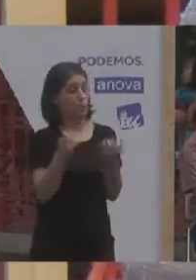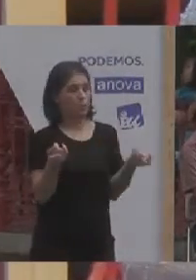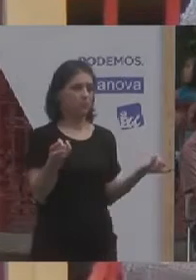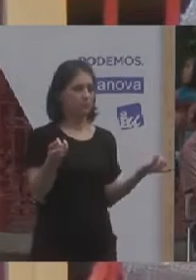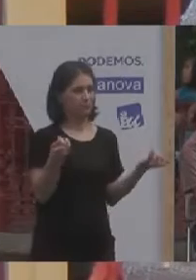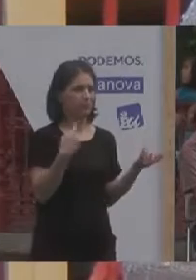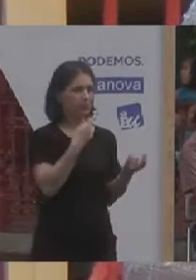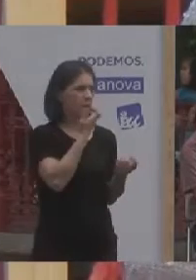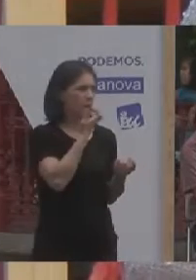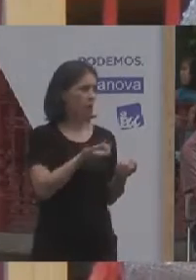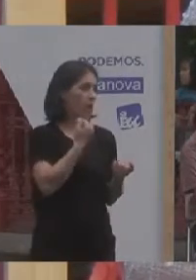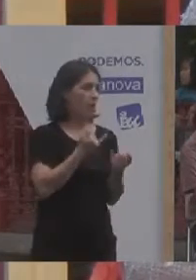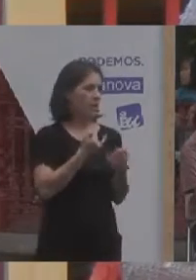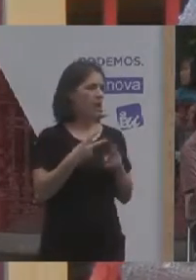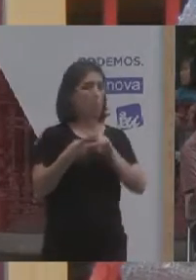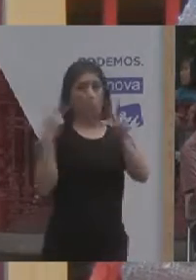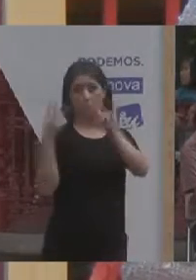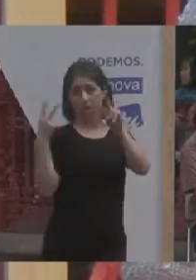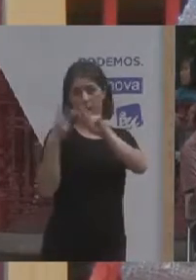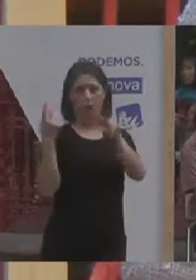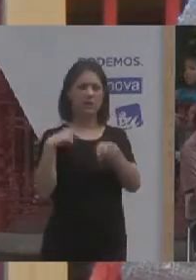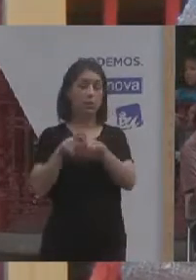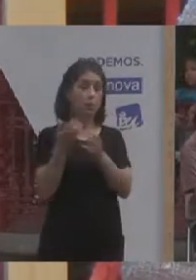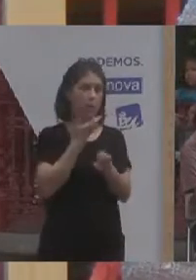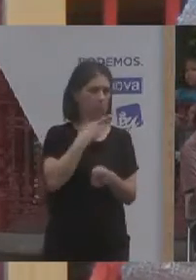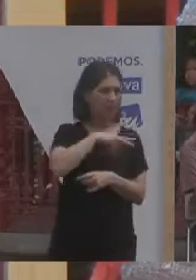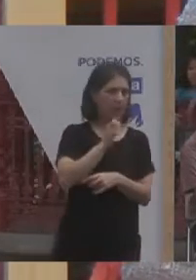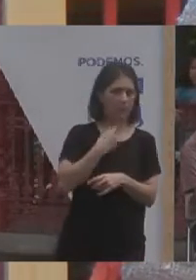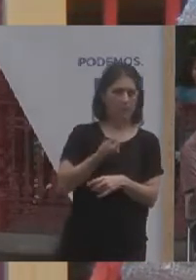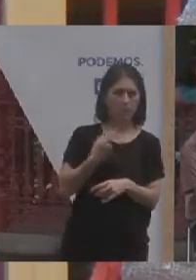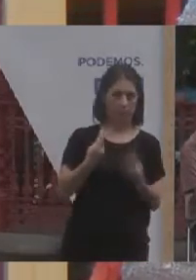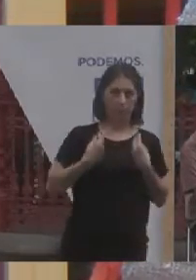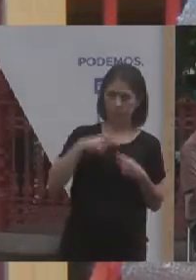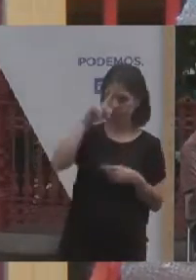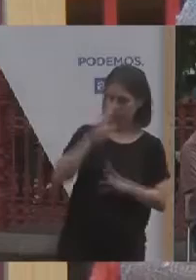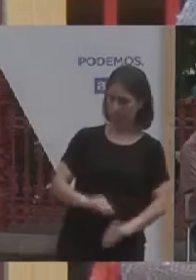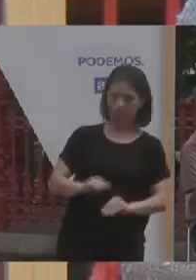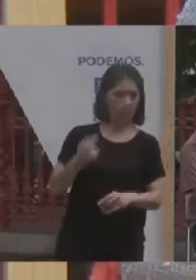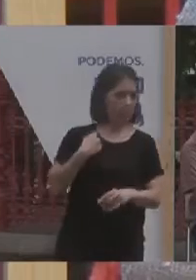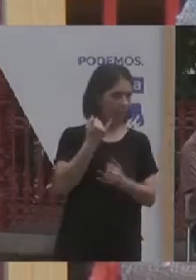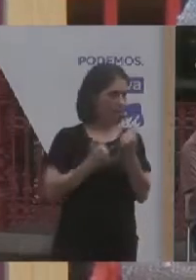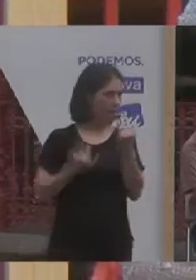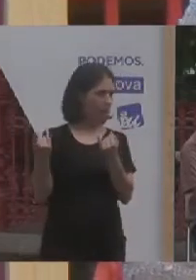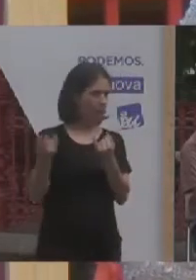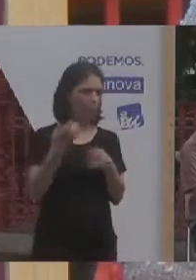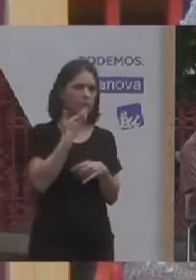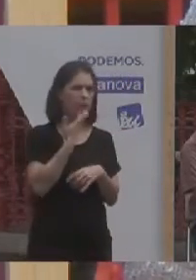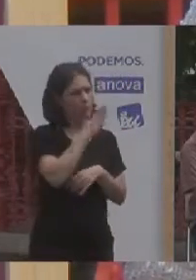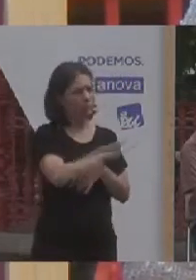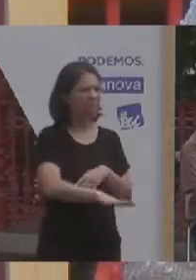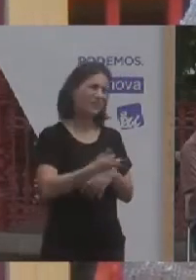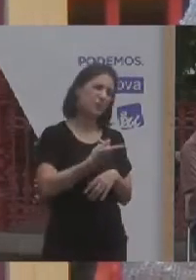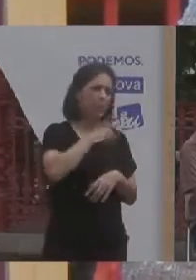se estuvera vivo Neiras Vila, lle quedaría totalmente colapsado de ver o relato de Memorias dun neno